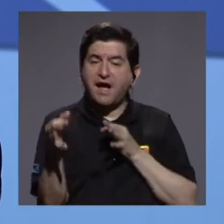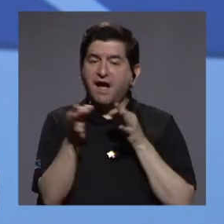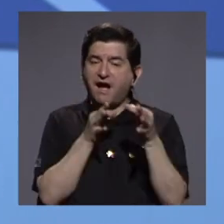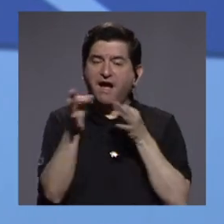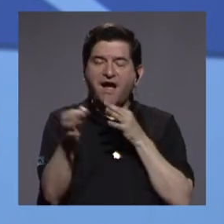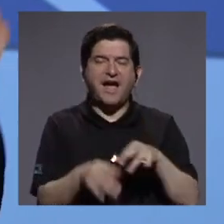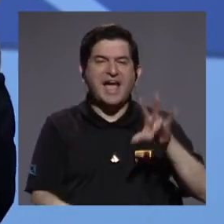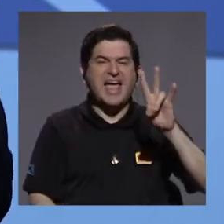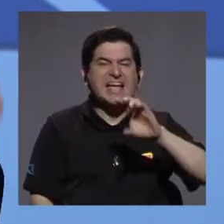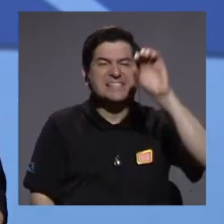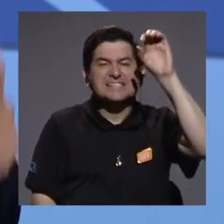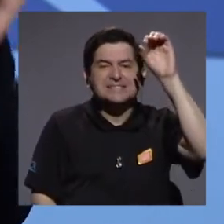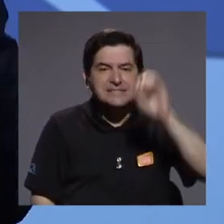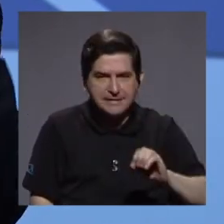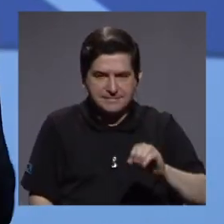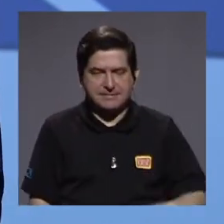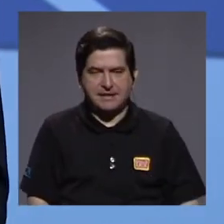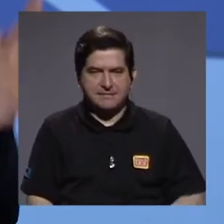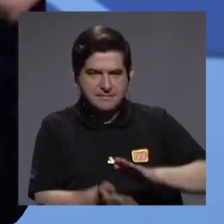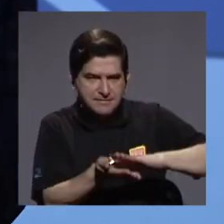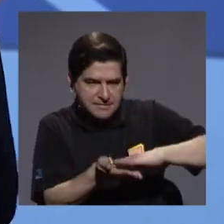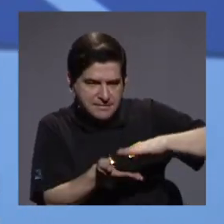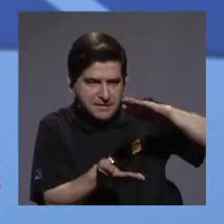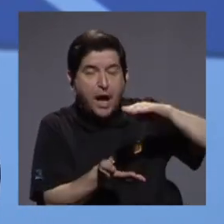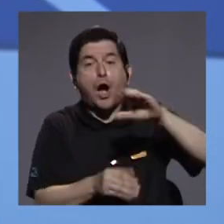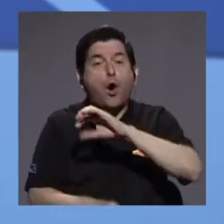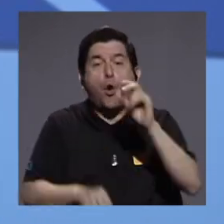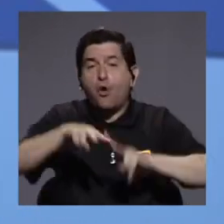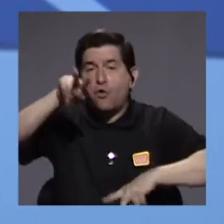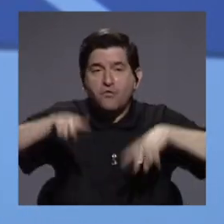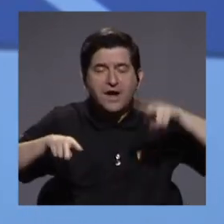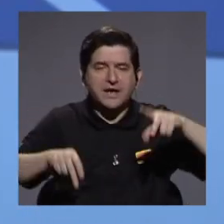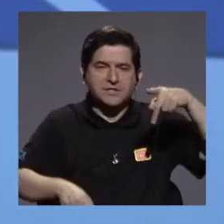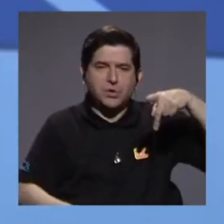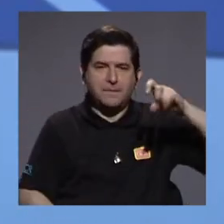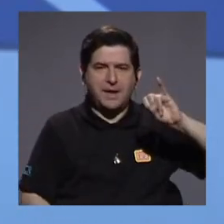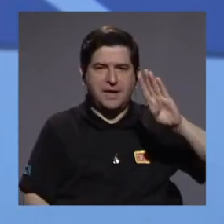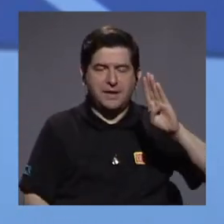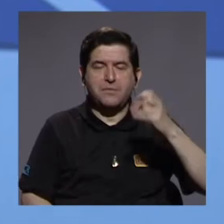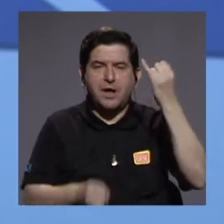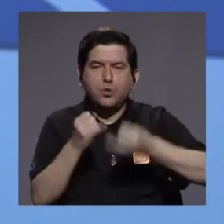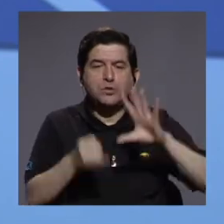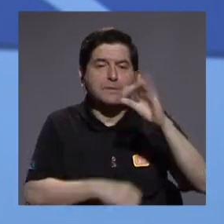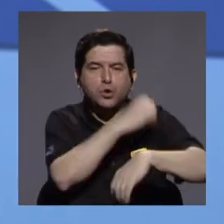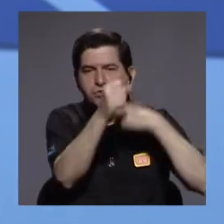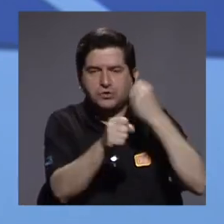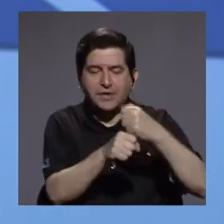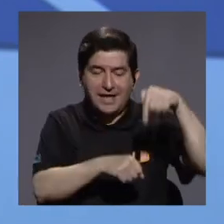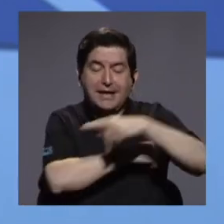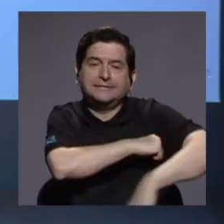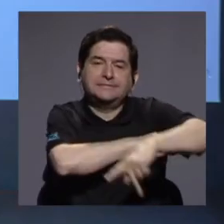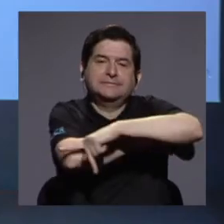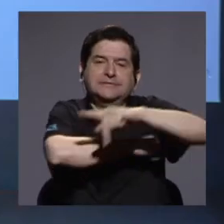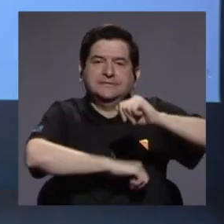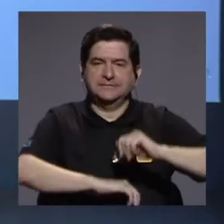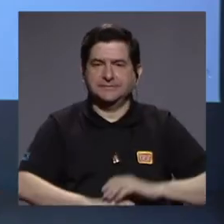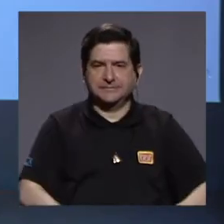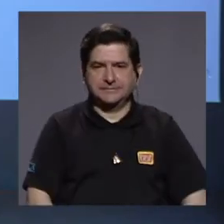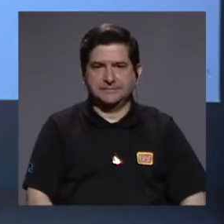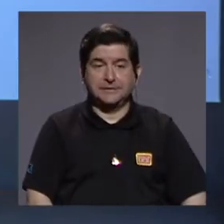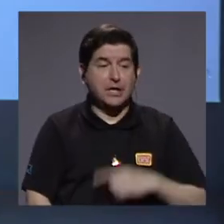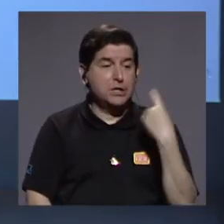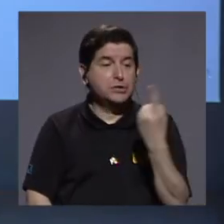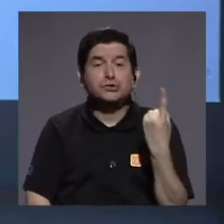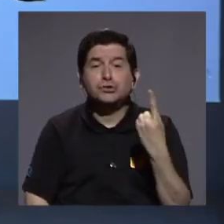el 70 por ciento del incremento de la variación del producto interior bruto en los últimos 50 años en nuestro país y